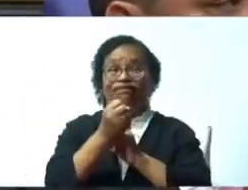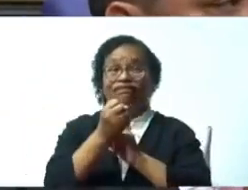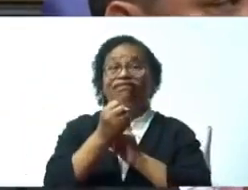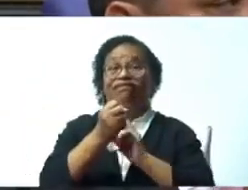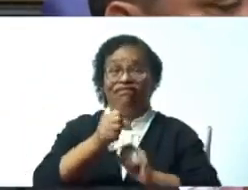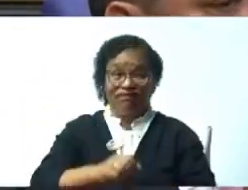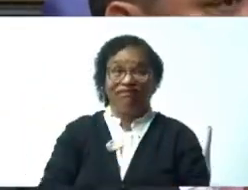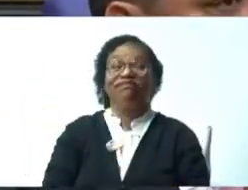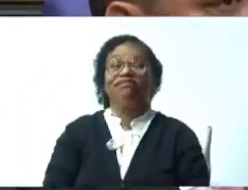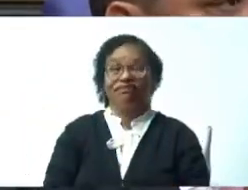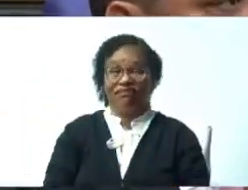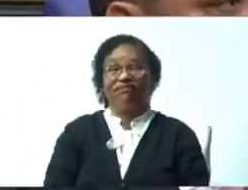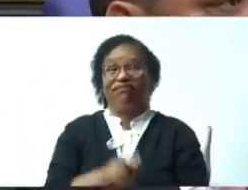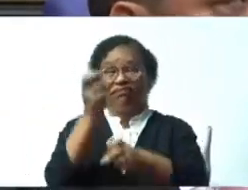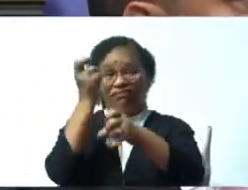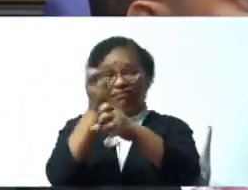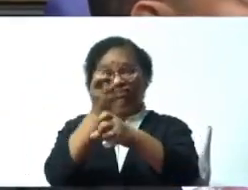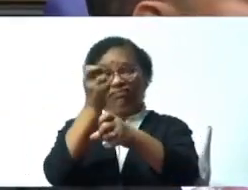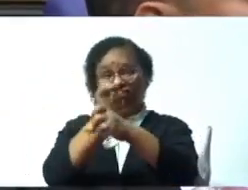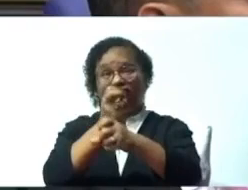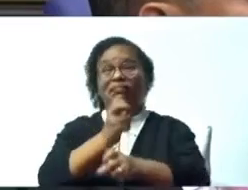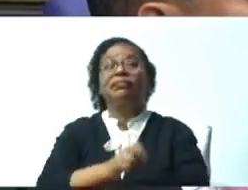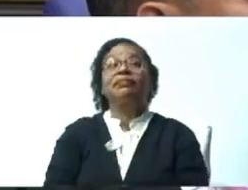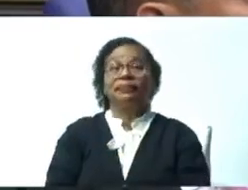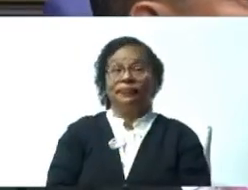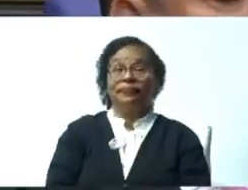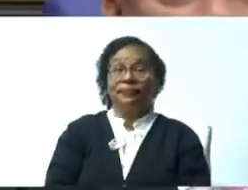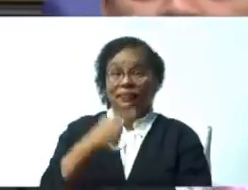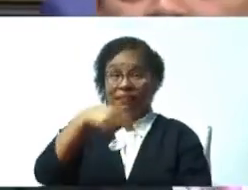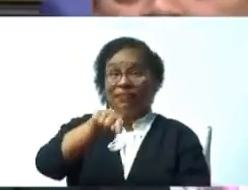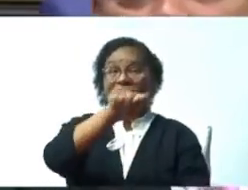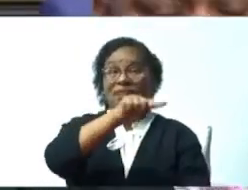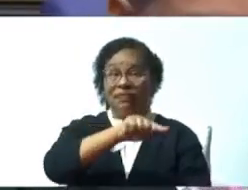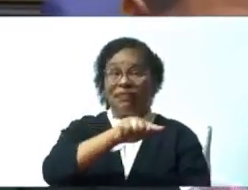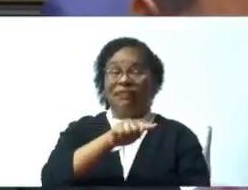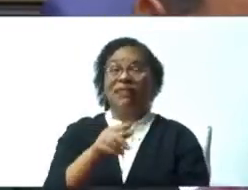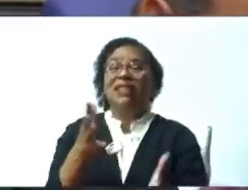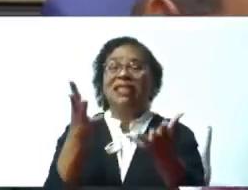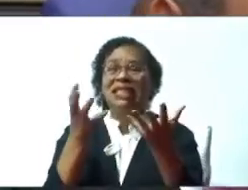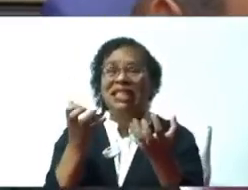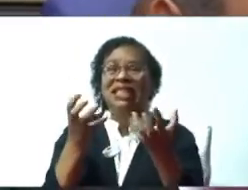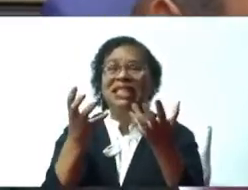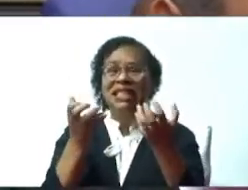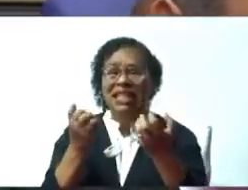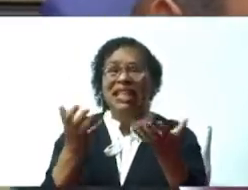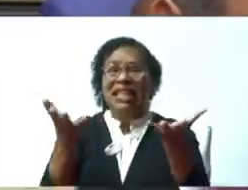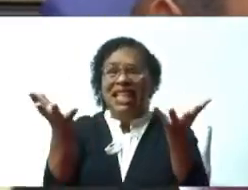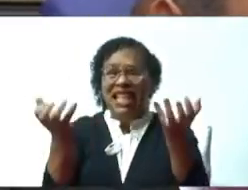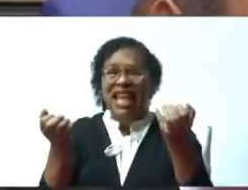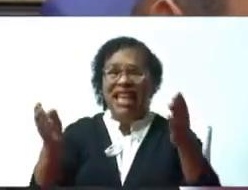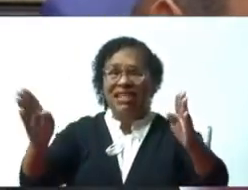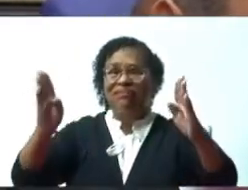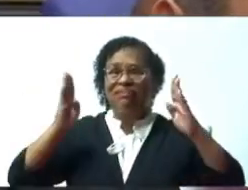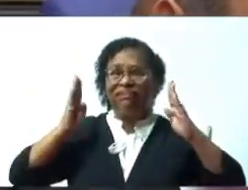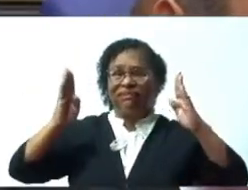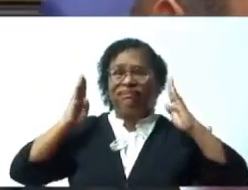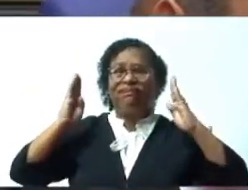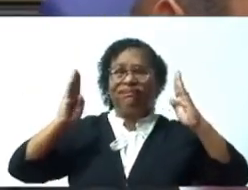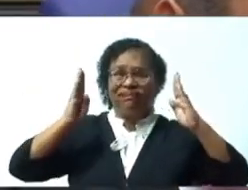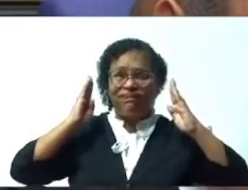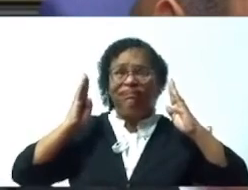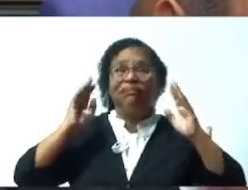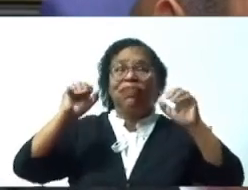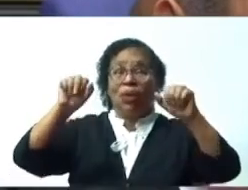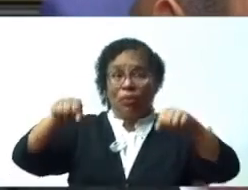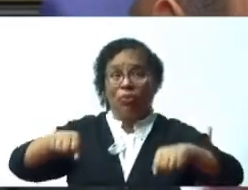sectores específicamente también se clama la atención de los señores de las diferentes comunidades,